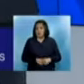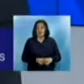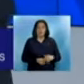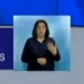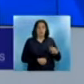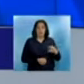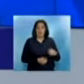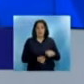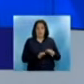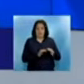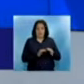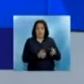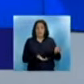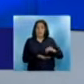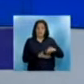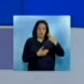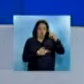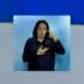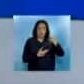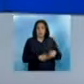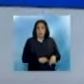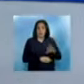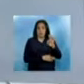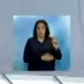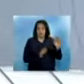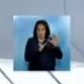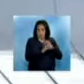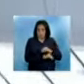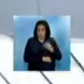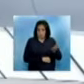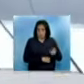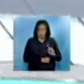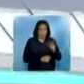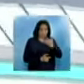como siempre con la ampliación de estas noticias y más en 90